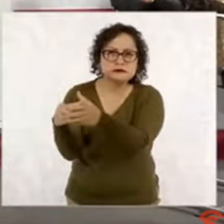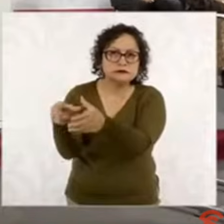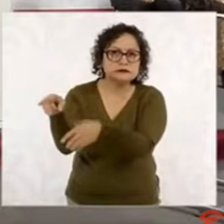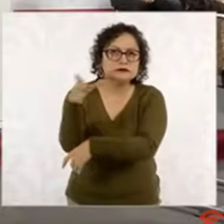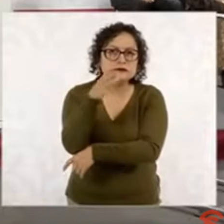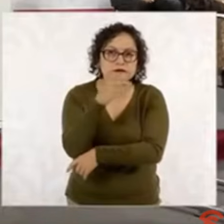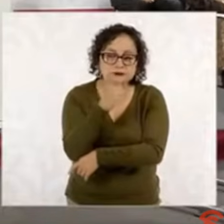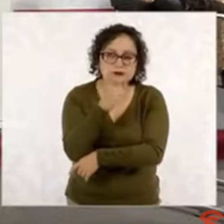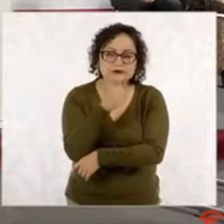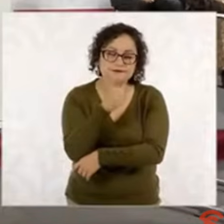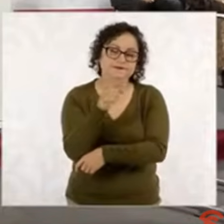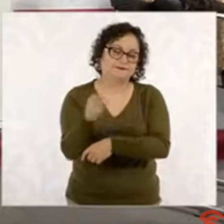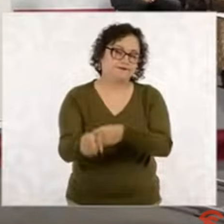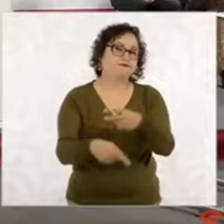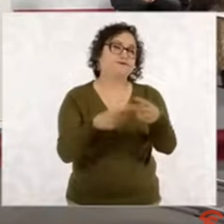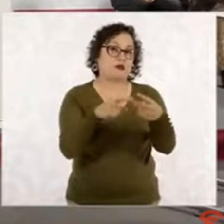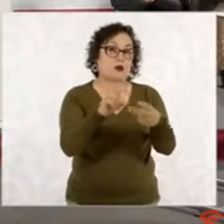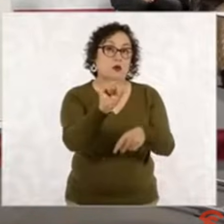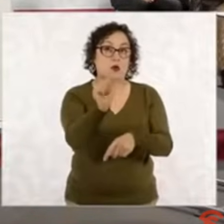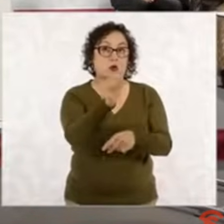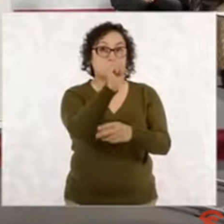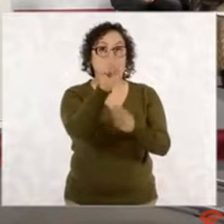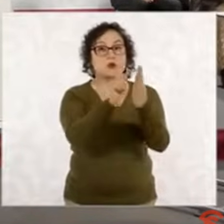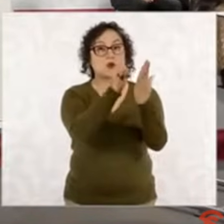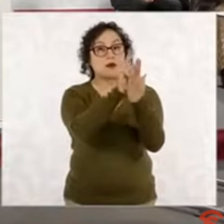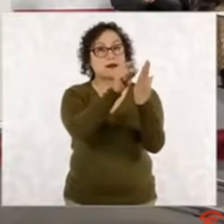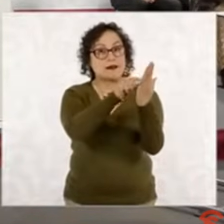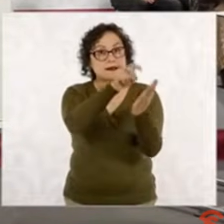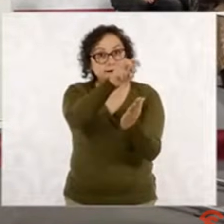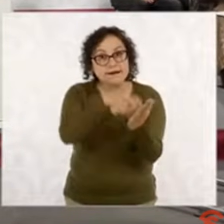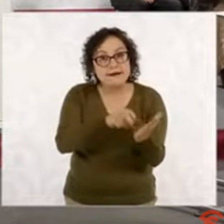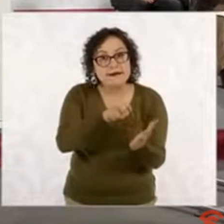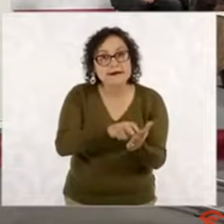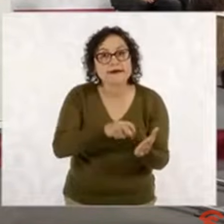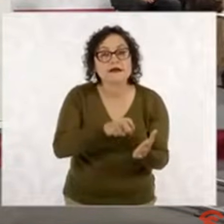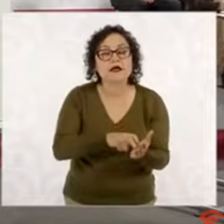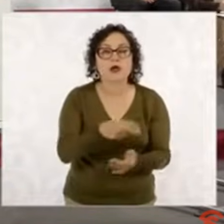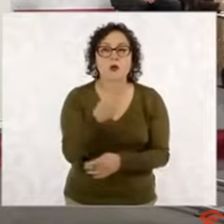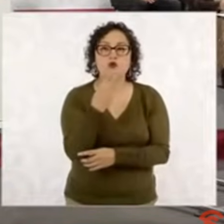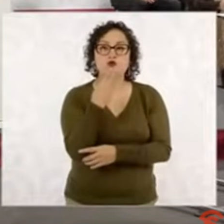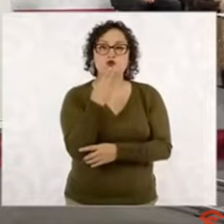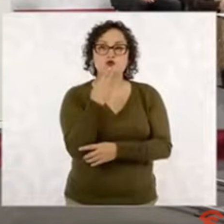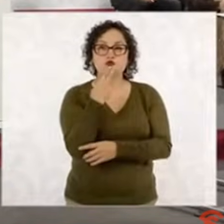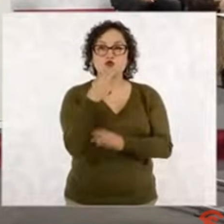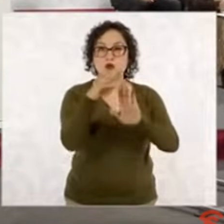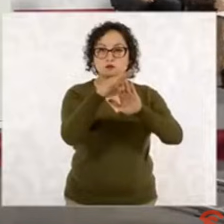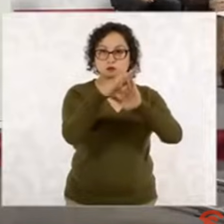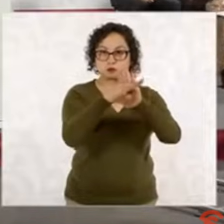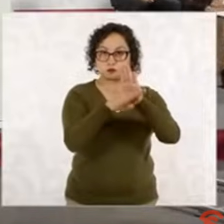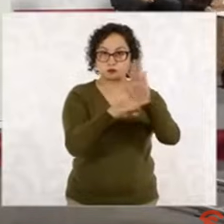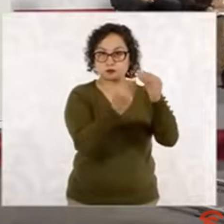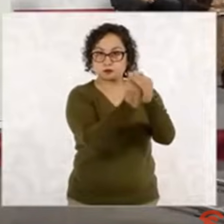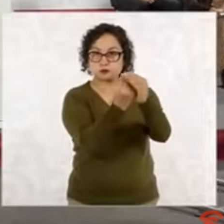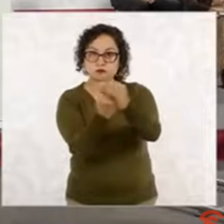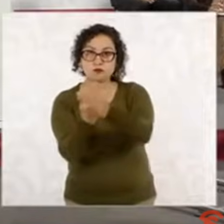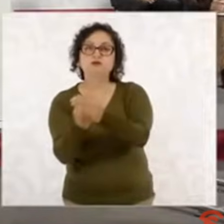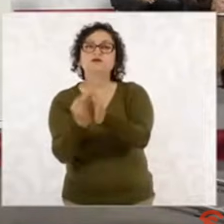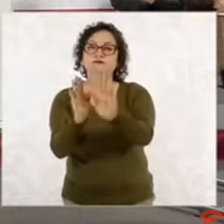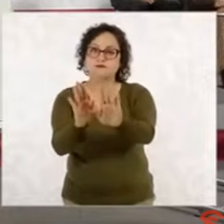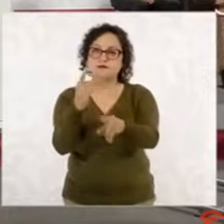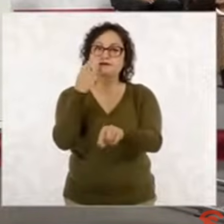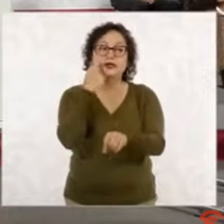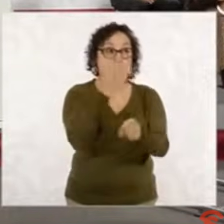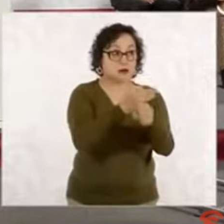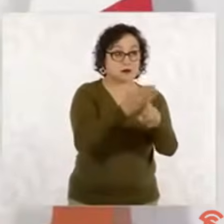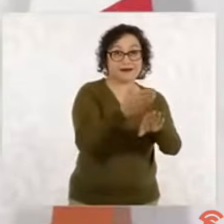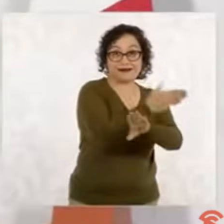cambios de uso. Es un tema muy importante porque actualmente se puede cambiar el uso de las concesiones. Y esto a donde